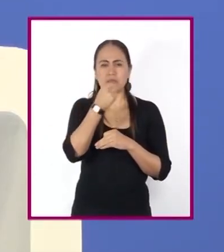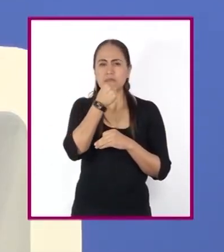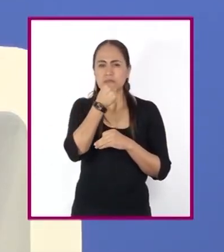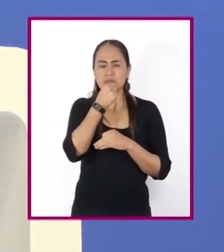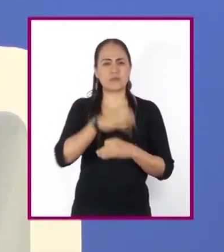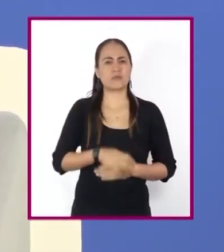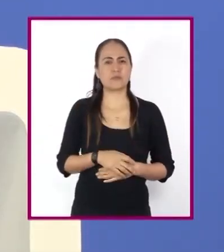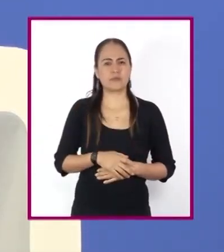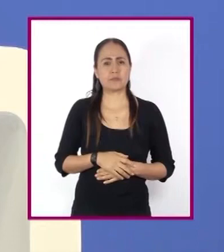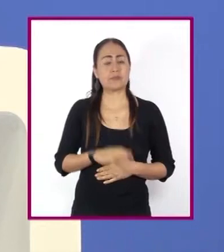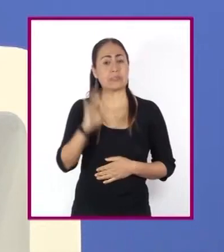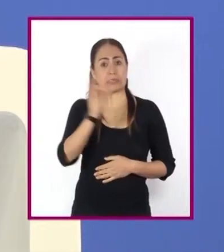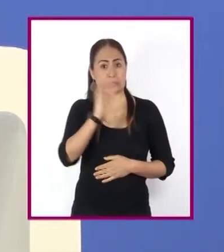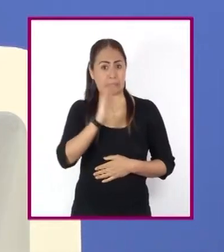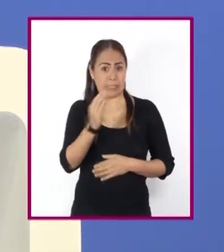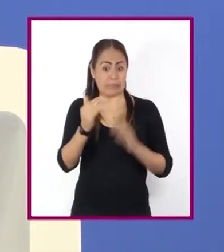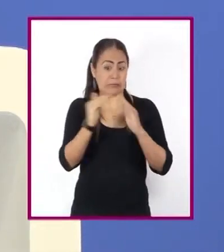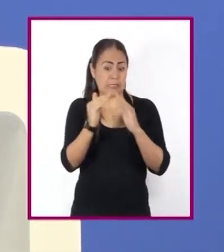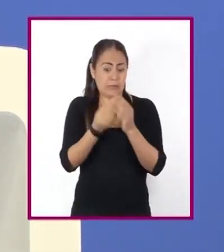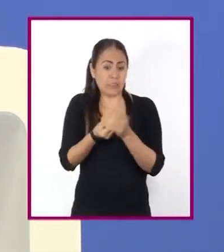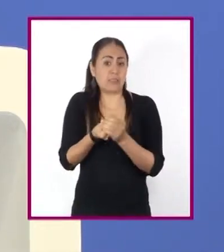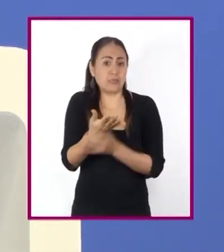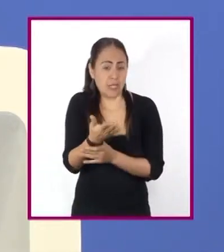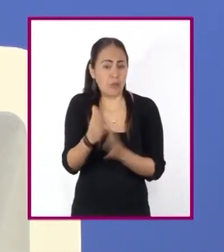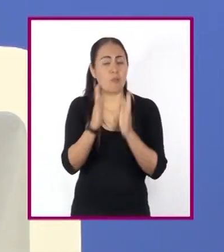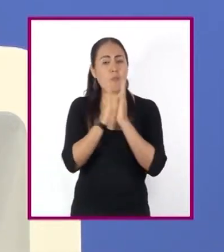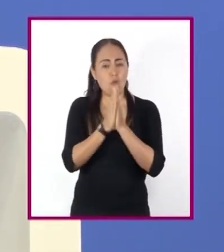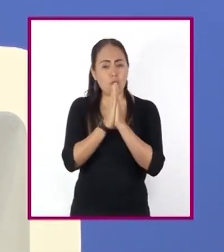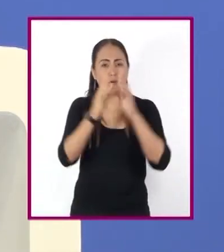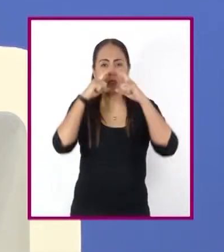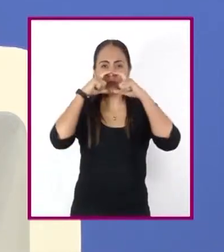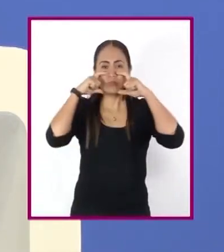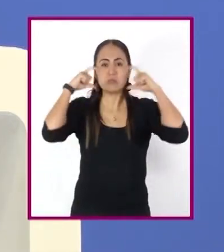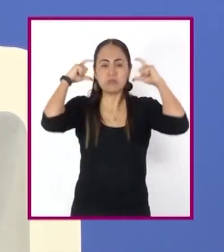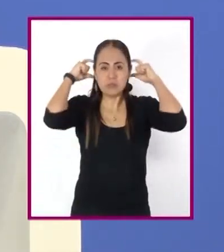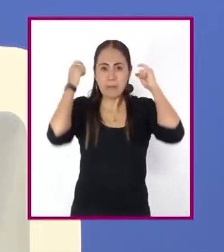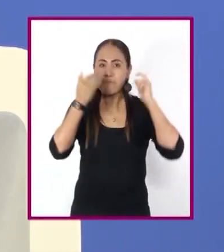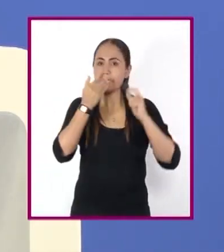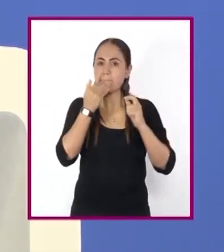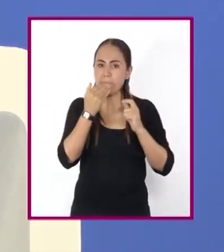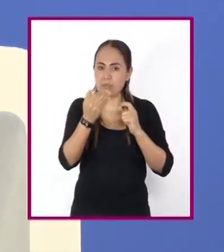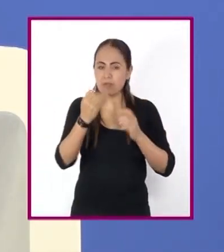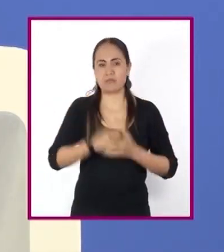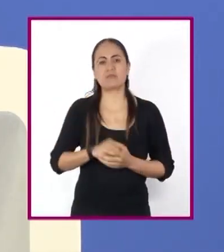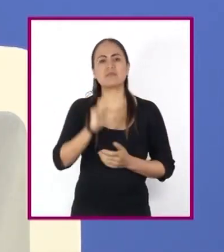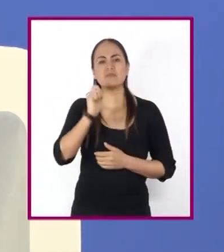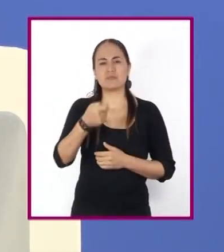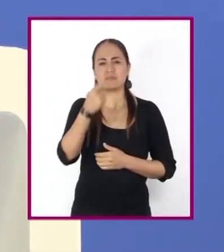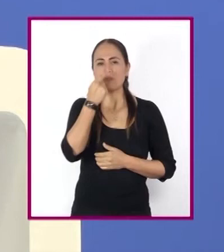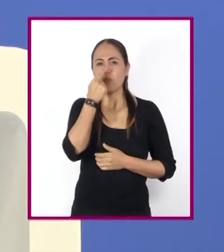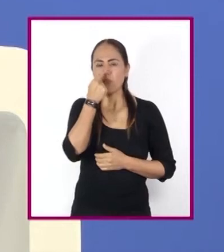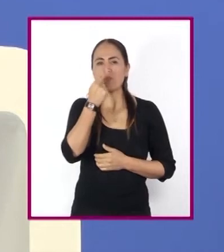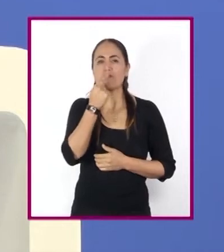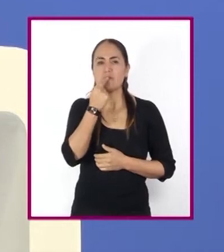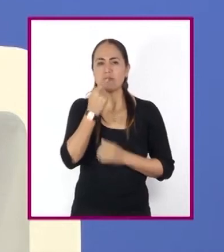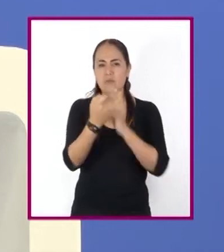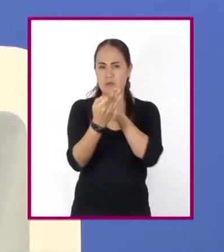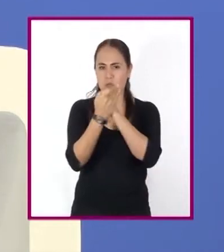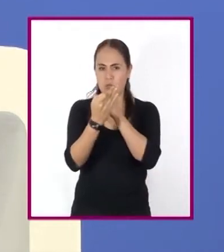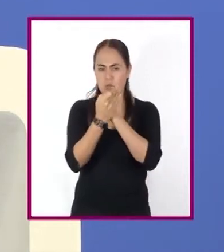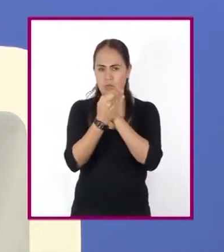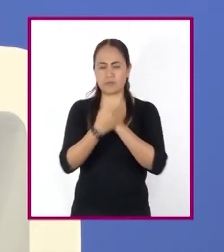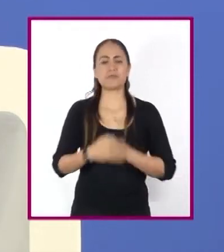segundos. Si necesitan salir, no olviden usar correctamente su cubrebocas, esto es, cubriendo nariz y boca.